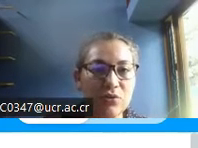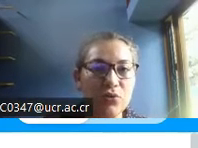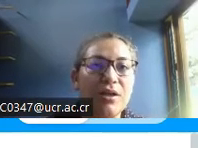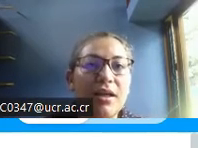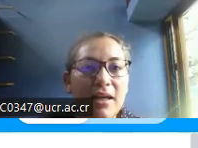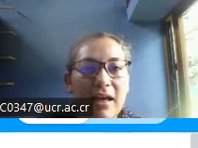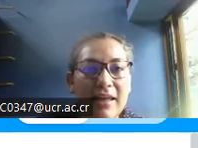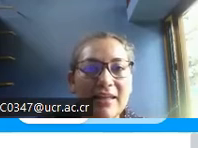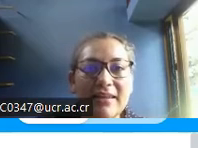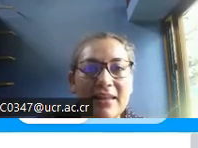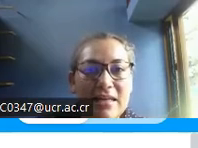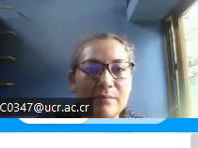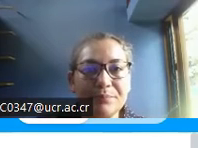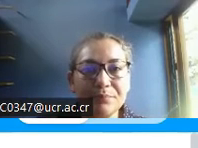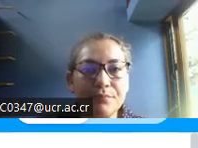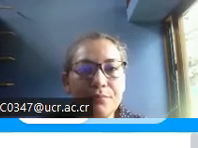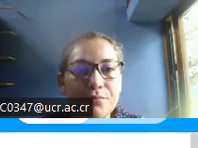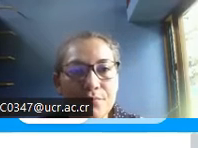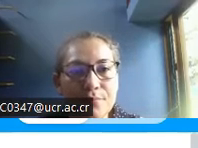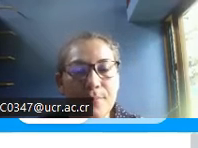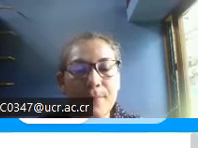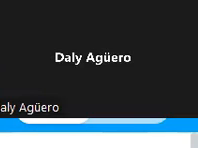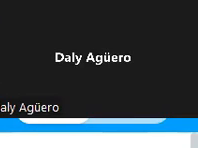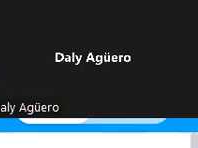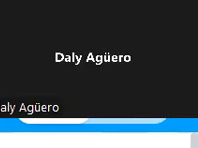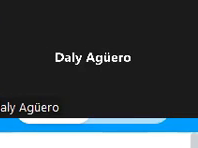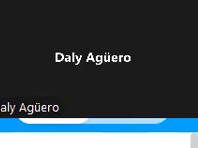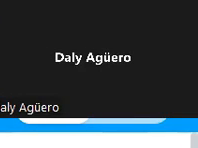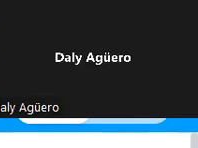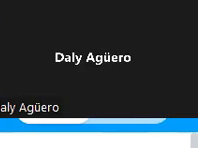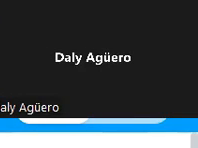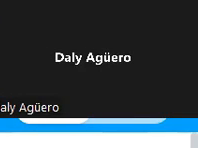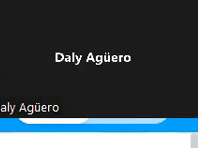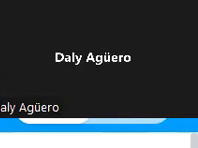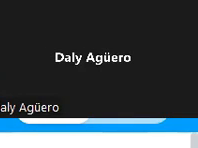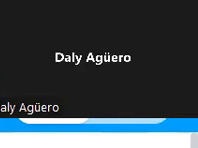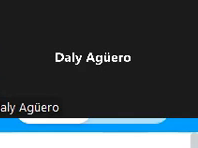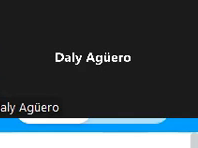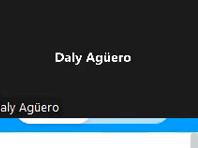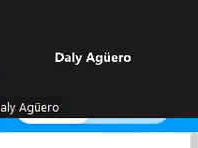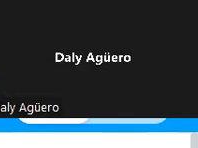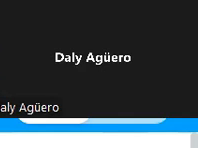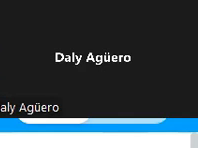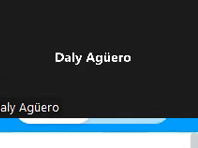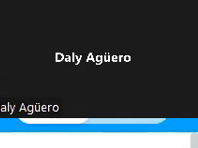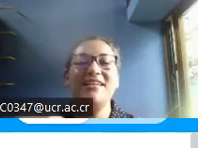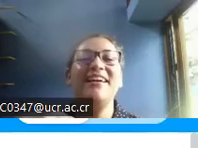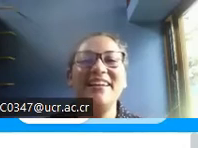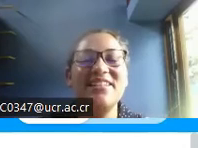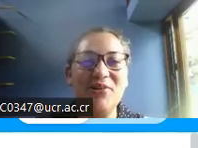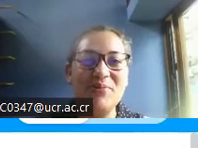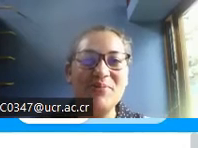Eso. Y adelante, Dali. Profe, pero sí lo vamos a hacer, o simplemente es la idea para ahorita? No,